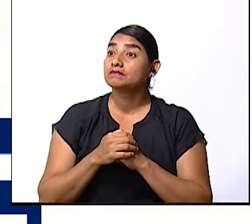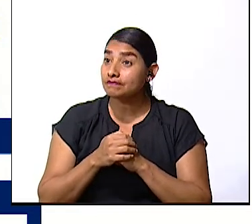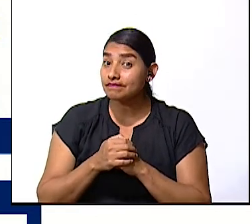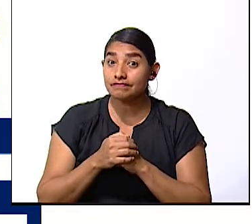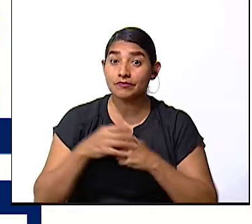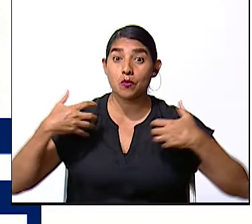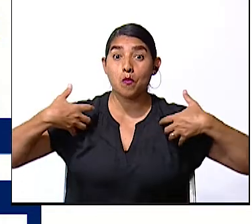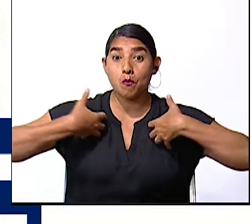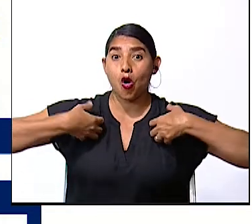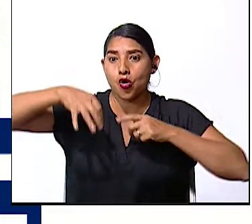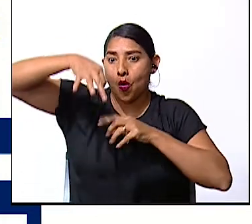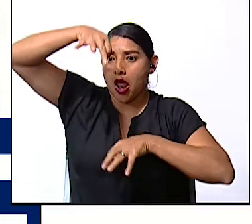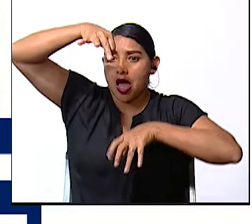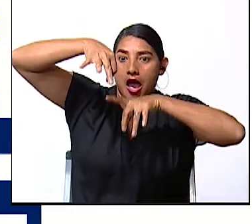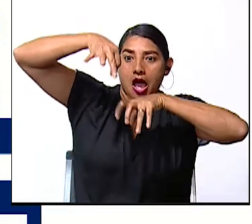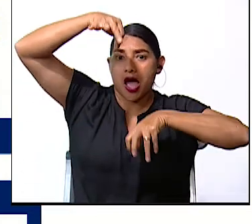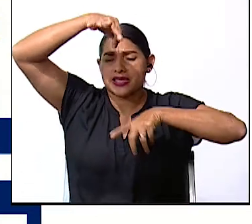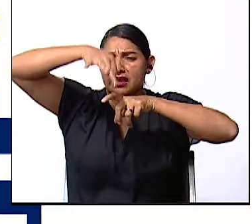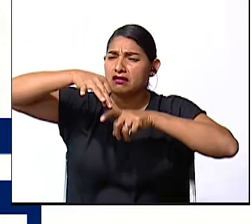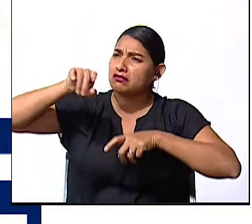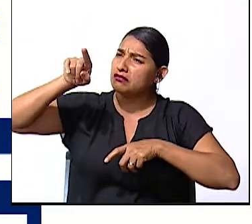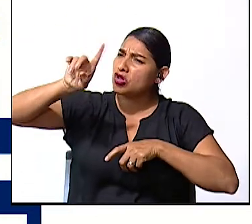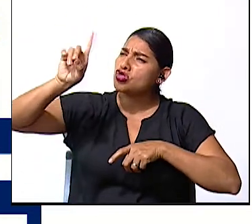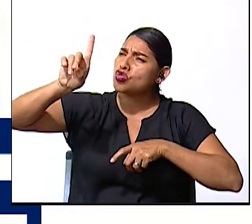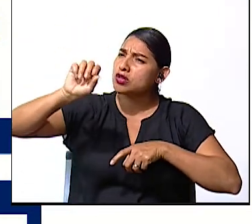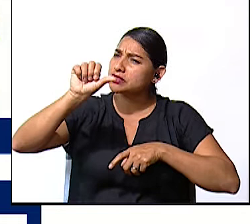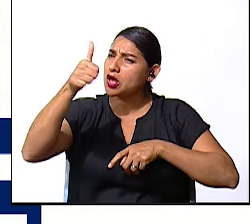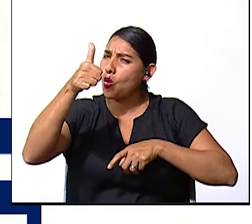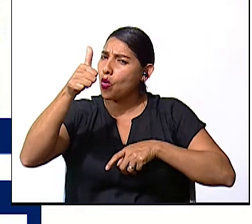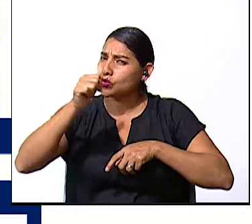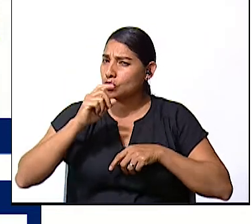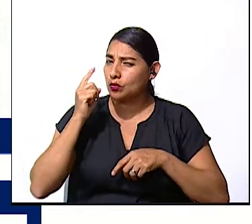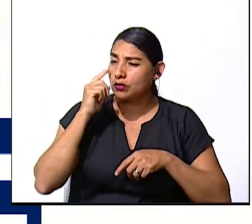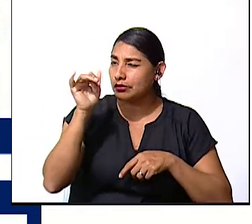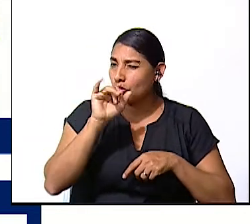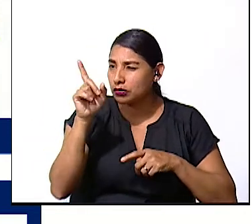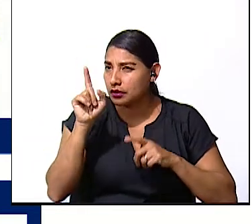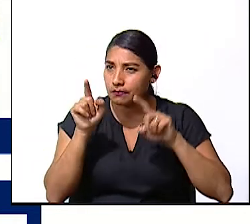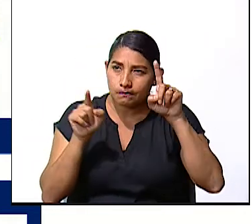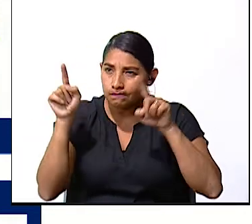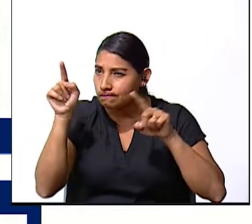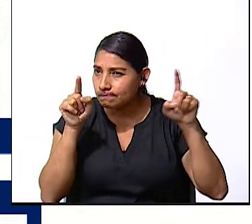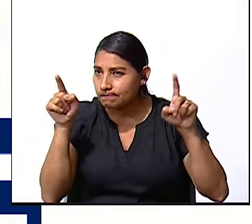El mono araña, perfecto. ¿Dónde creen ustedes que puede estar el mono araña?